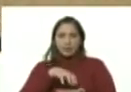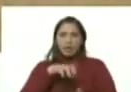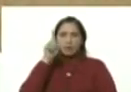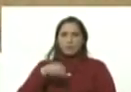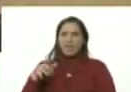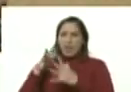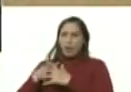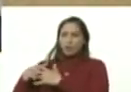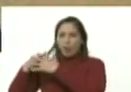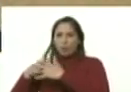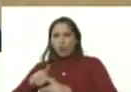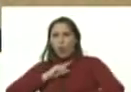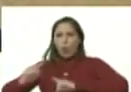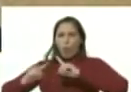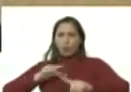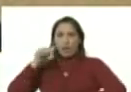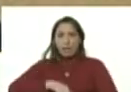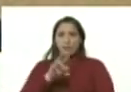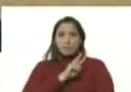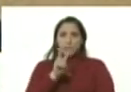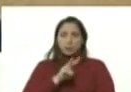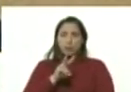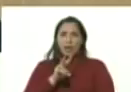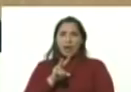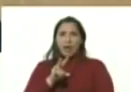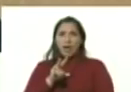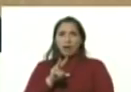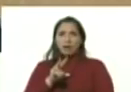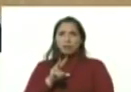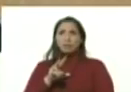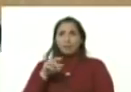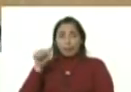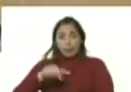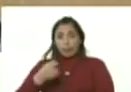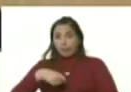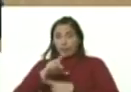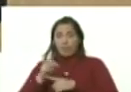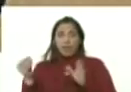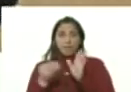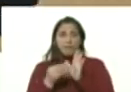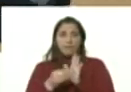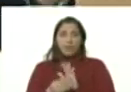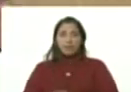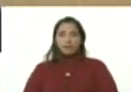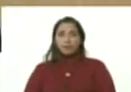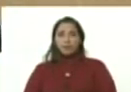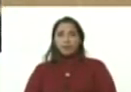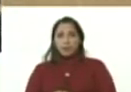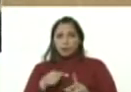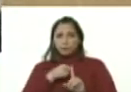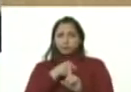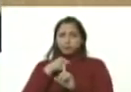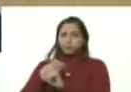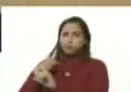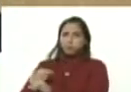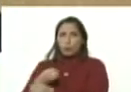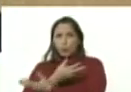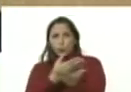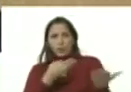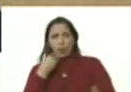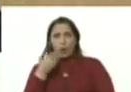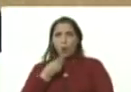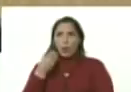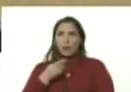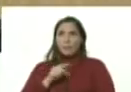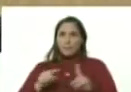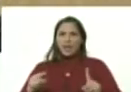Unidos fue en Venezuela donde aparecieron por primera vez. La represión, quienes tengan edad, ustedes son muy jóvenes, muchachos, pero quienes